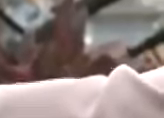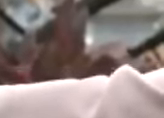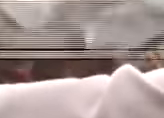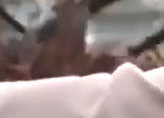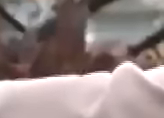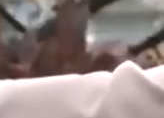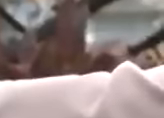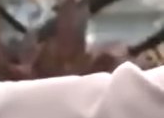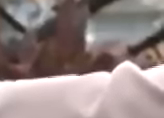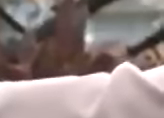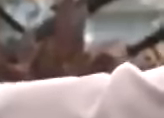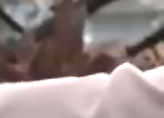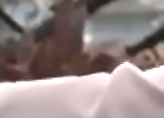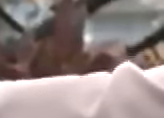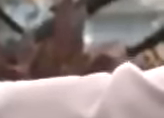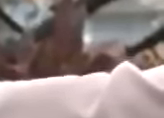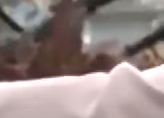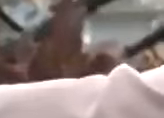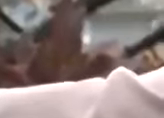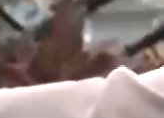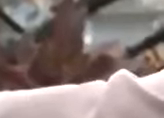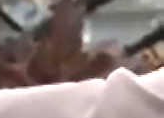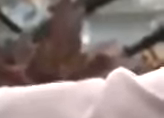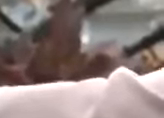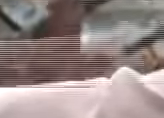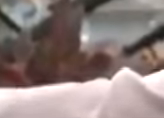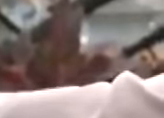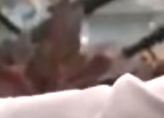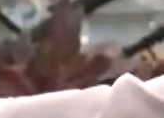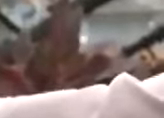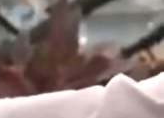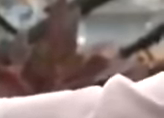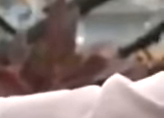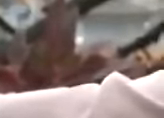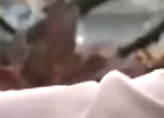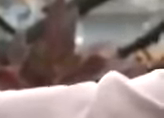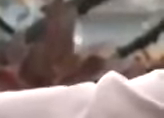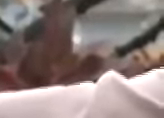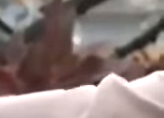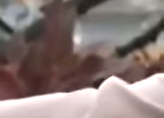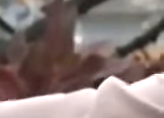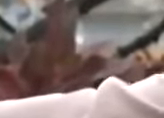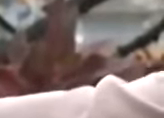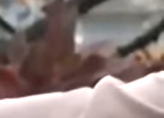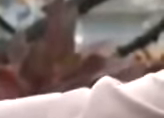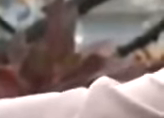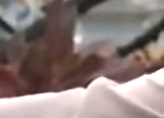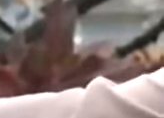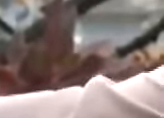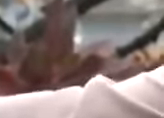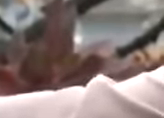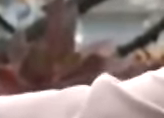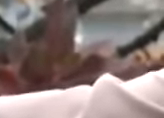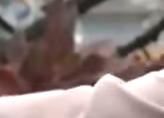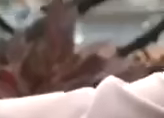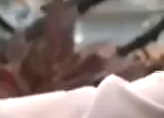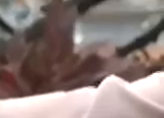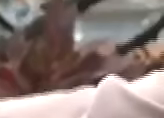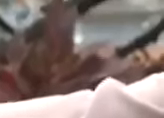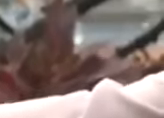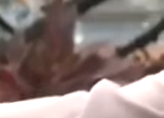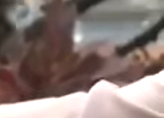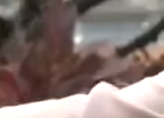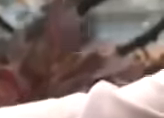López Obrador de México. Igualmente dejar asentado que desde Venezuela, desde el Parlamento, apoyamos